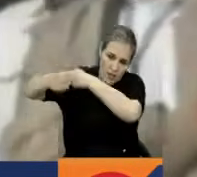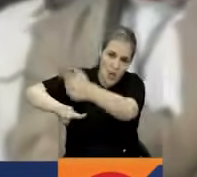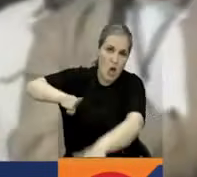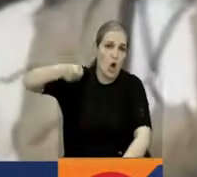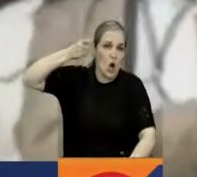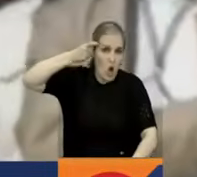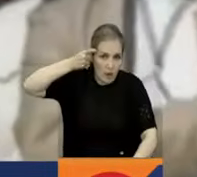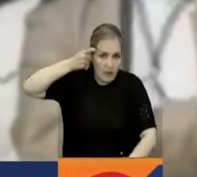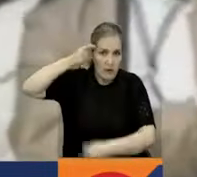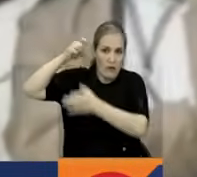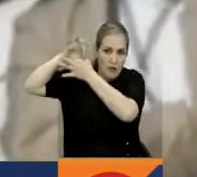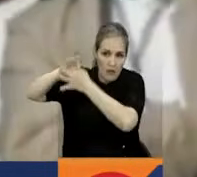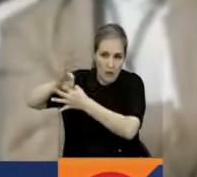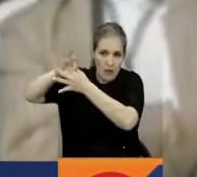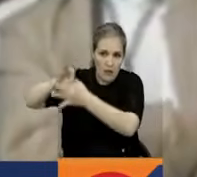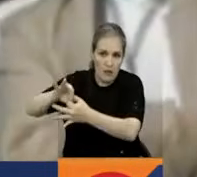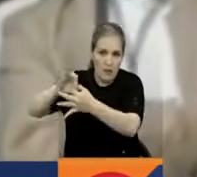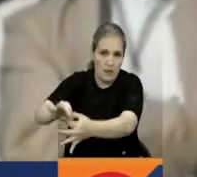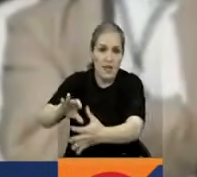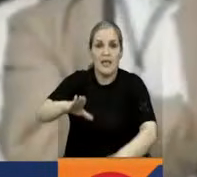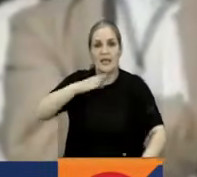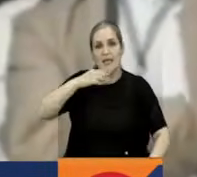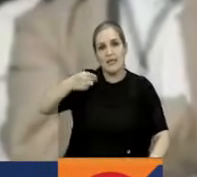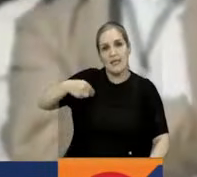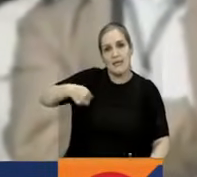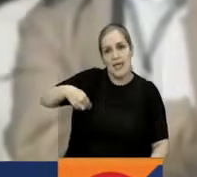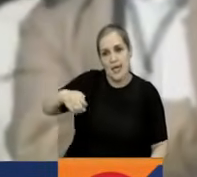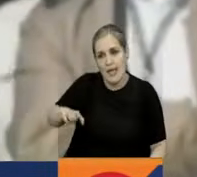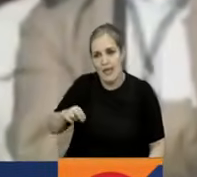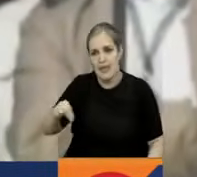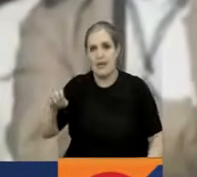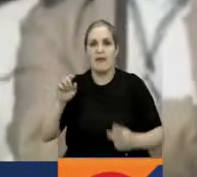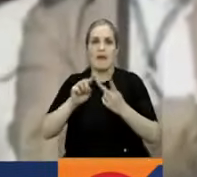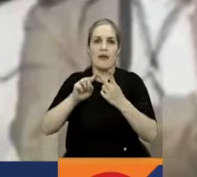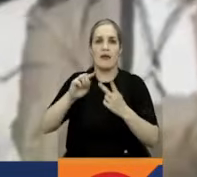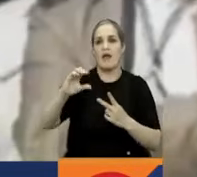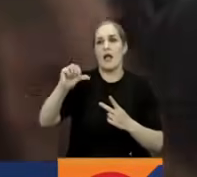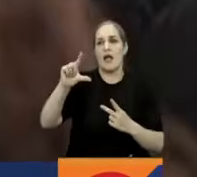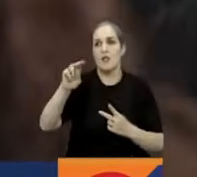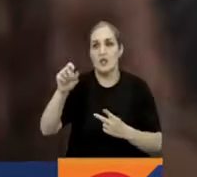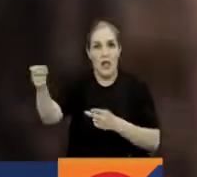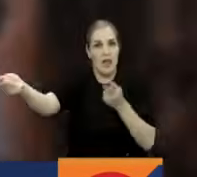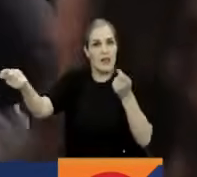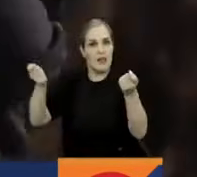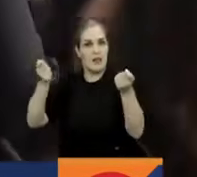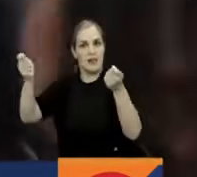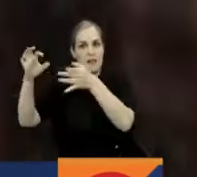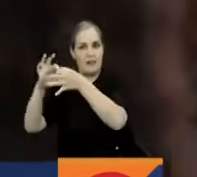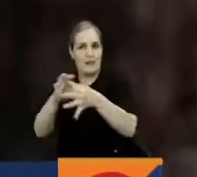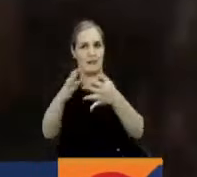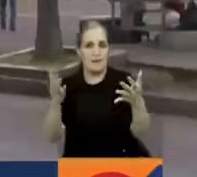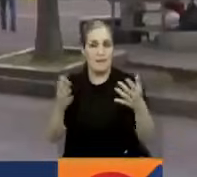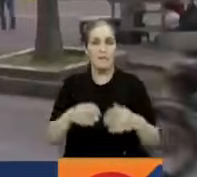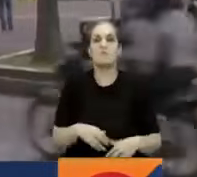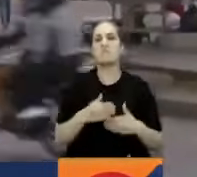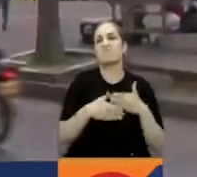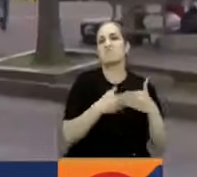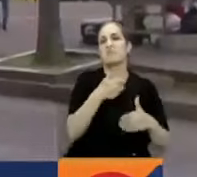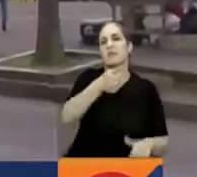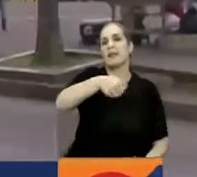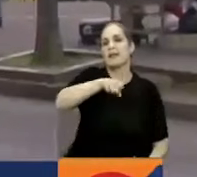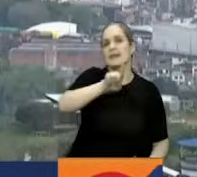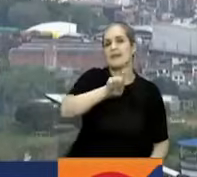son alias El Ñoño, alias El Ñeñe, alias Calzones? Entre el 16 y 17 de mayo